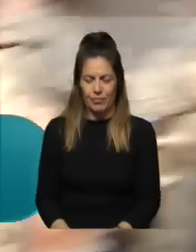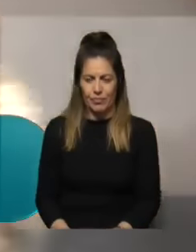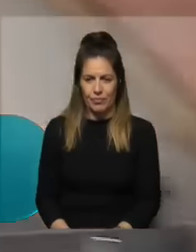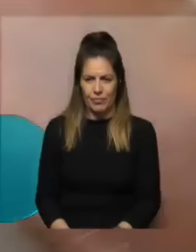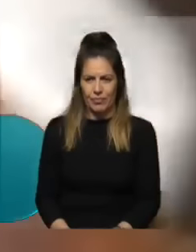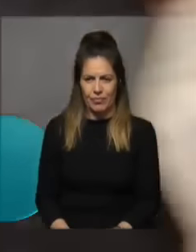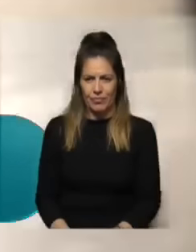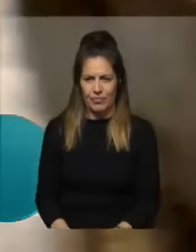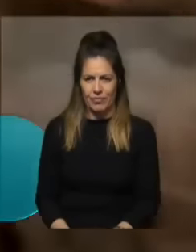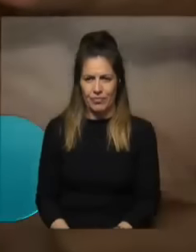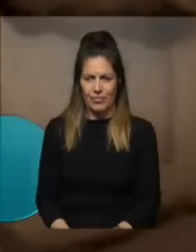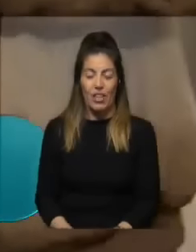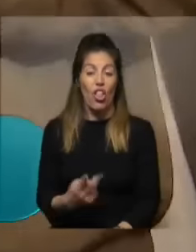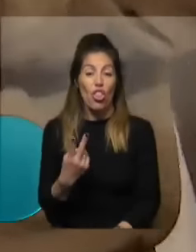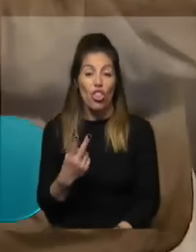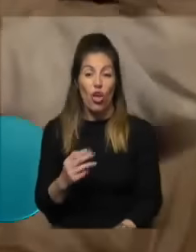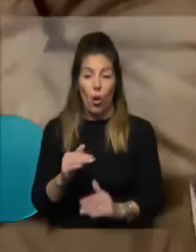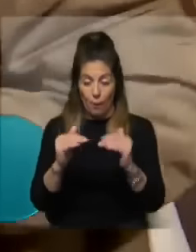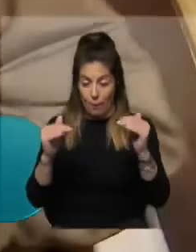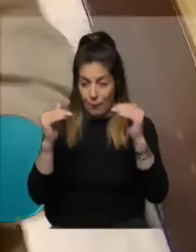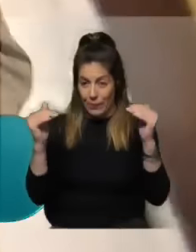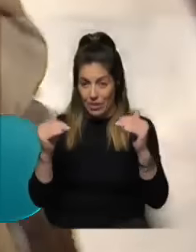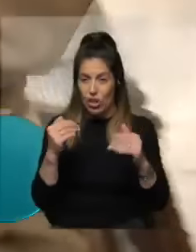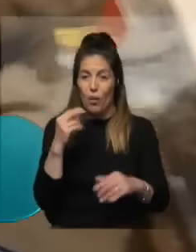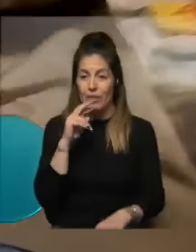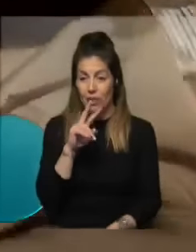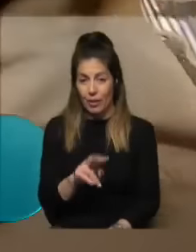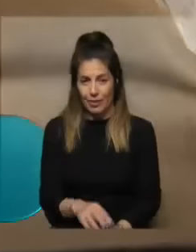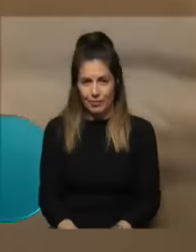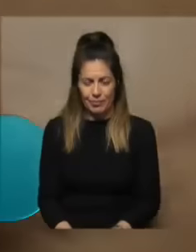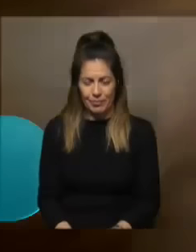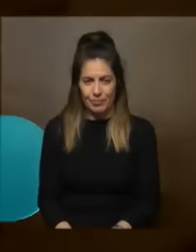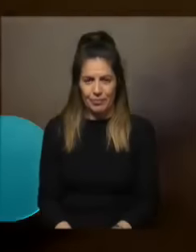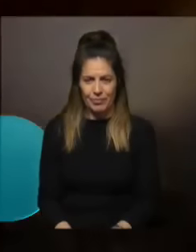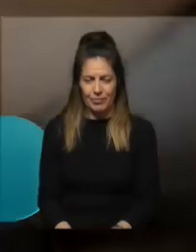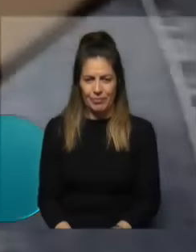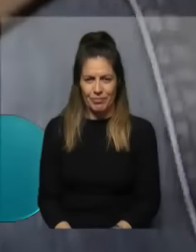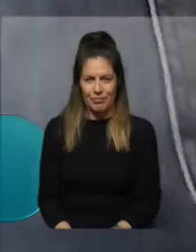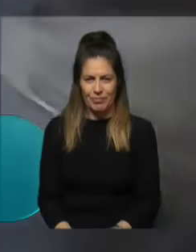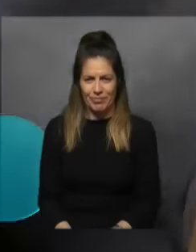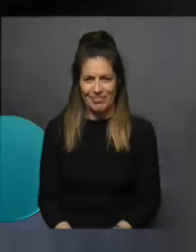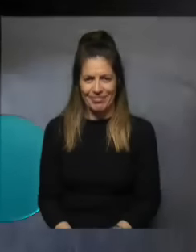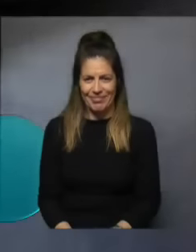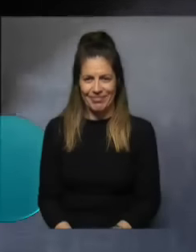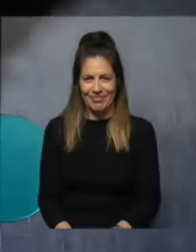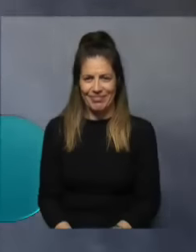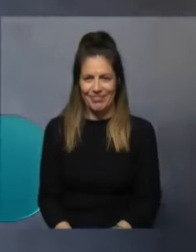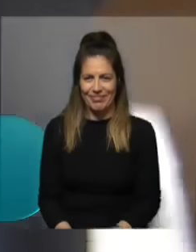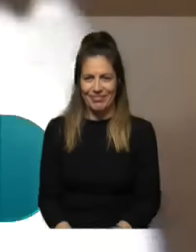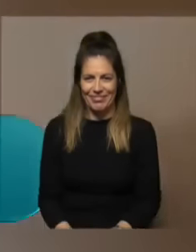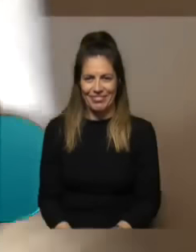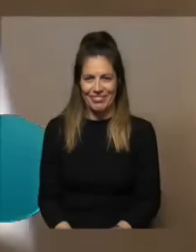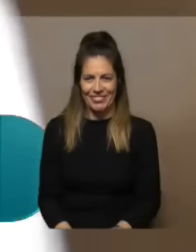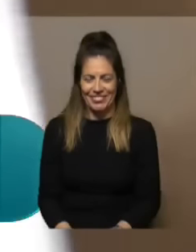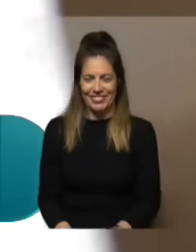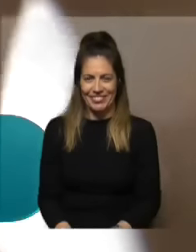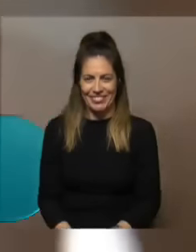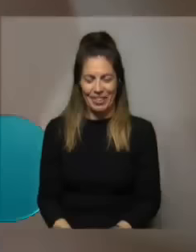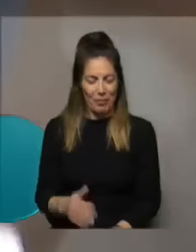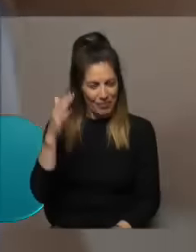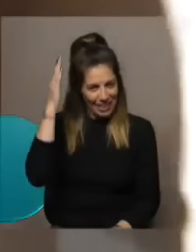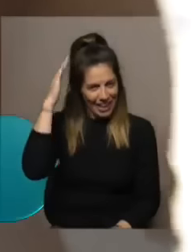y... Bueno, y hay 2 pisos. Terminamos arriba, vamos a ver si podemos subir, metiéndose, Fito. En la casa, es maravilloso. Opa, mirá, me metí un palmazo en la cabeza